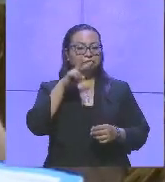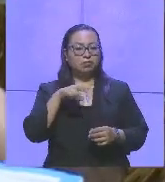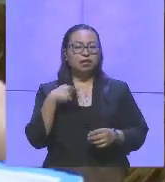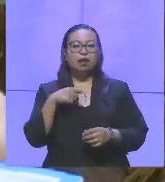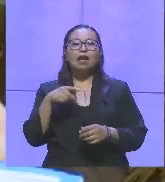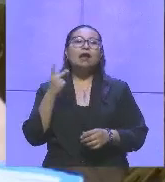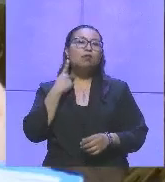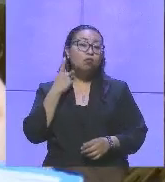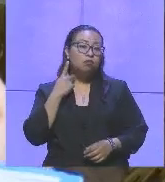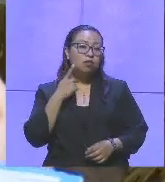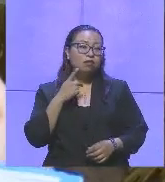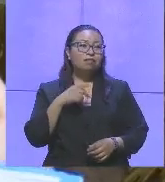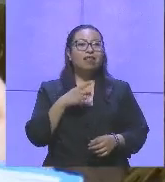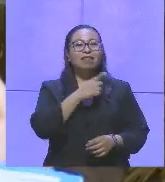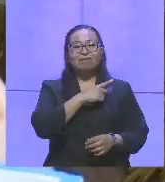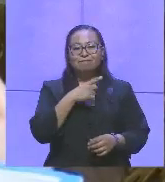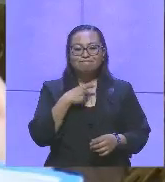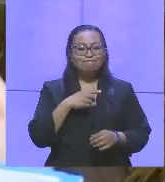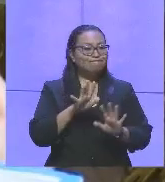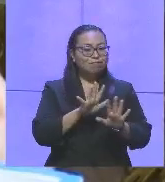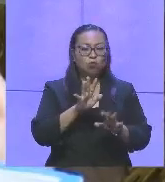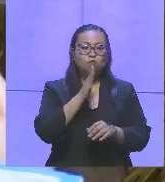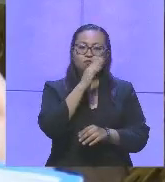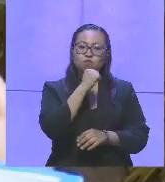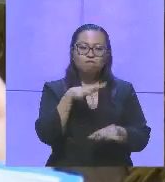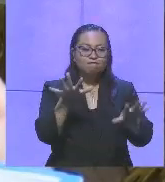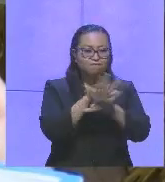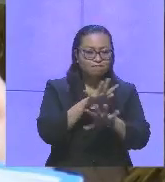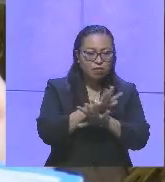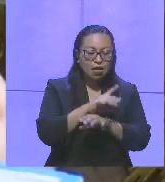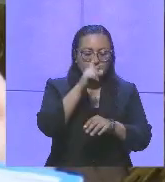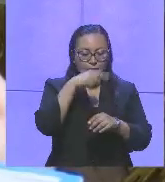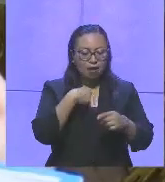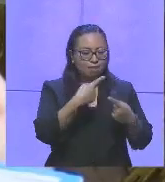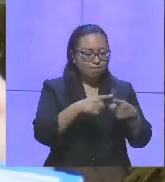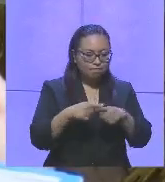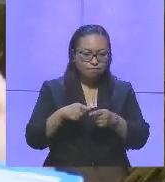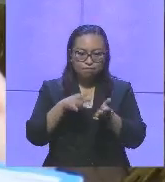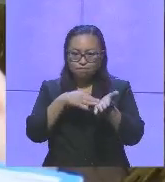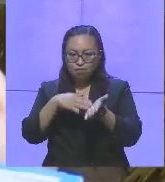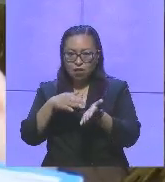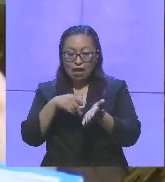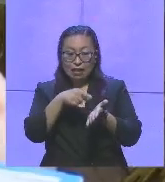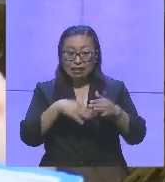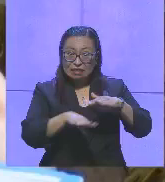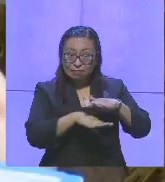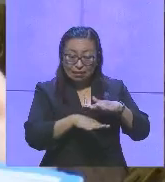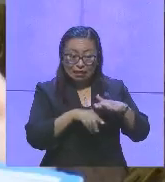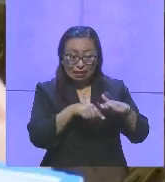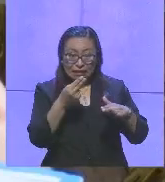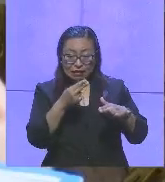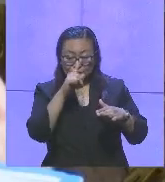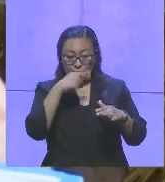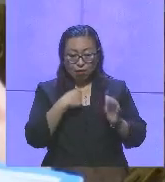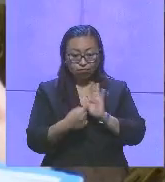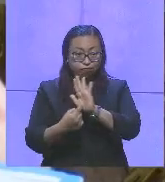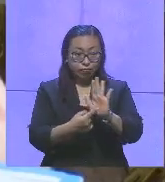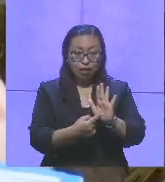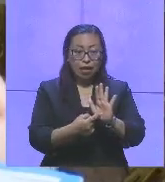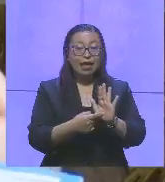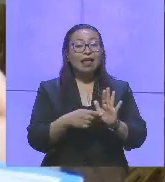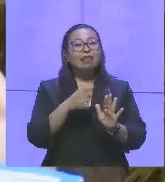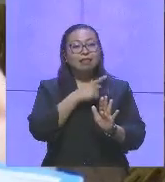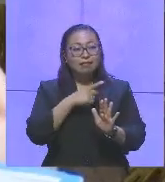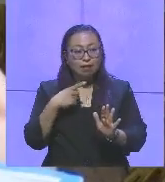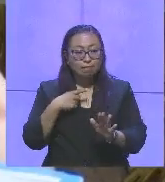la modificación de sus documentos básicos. En este momento, la mayoría de los partidos políticos están en